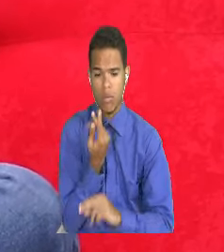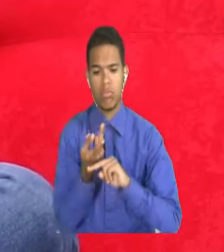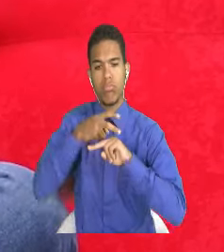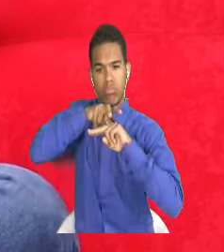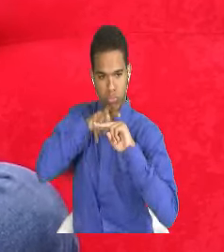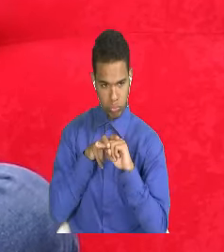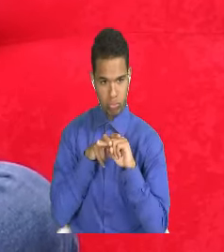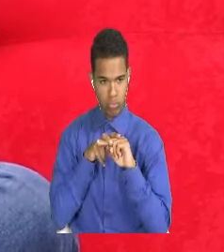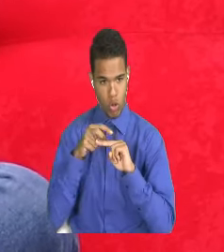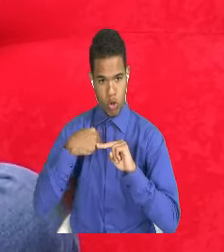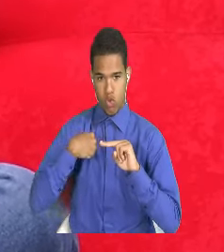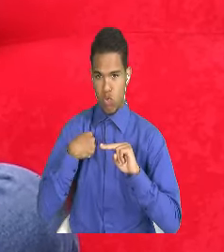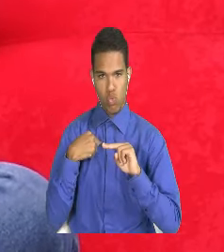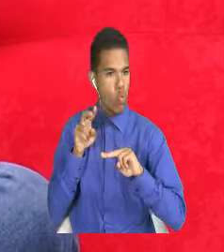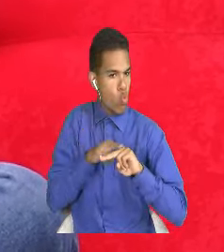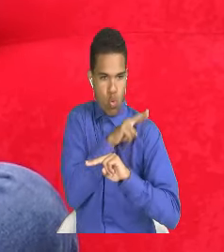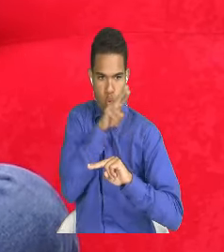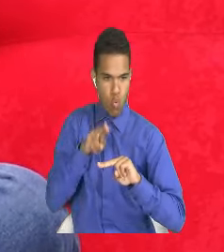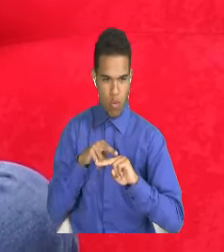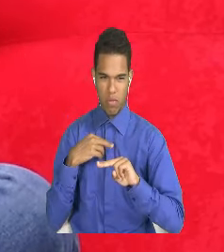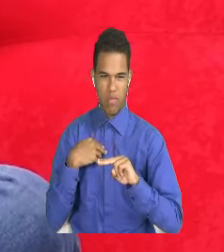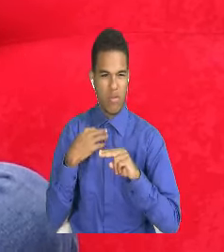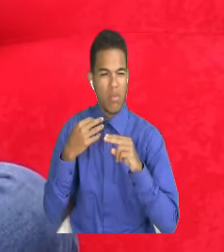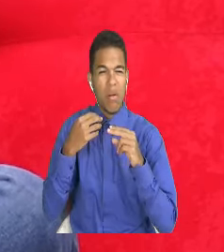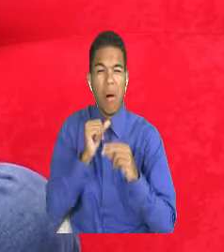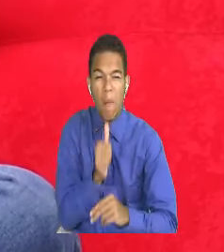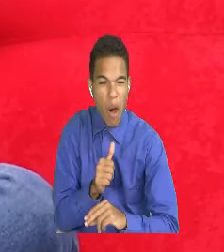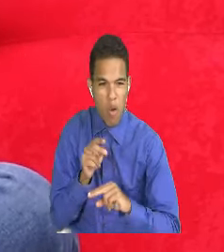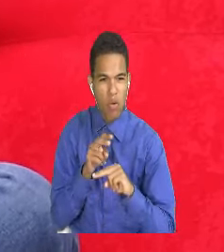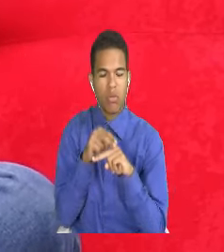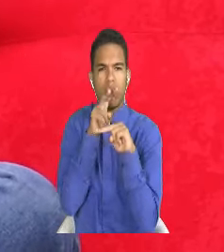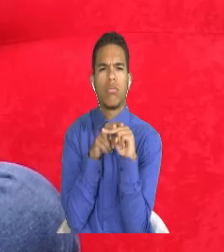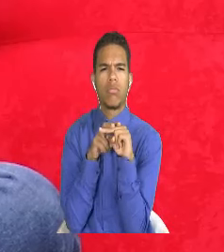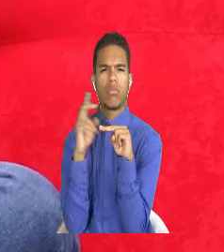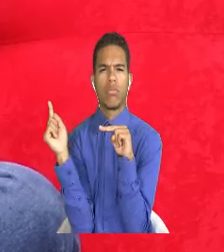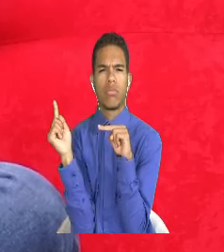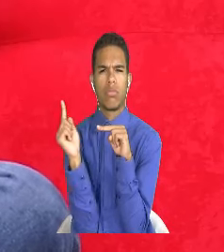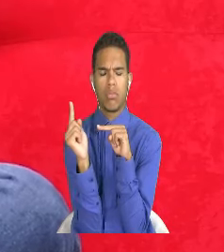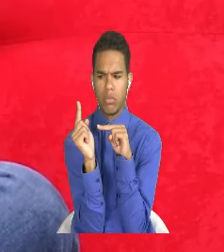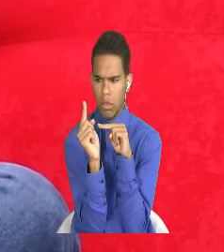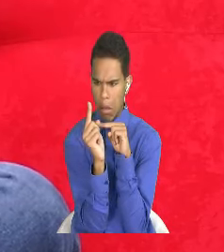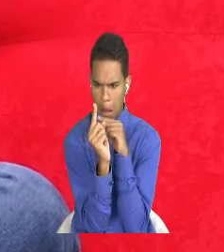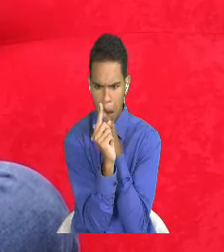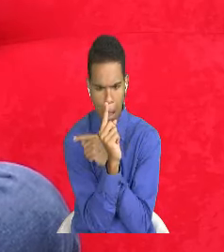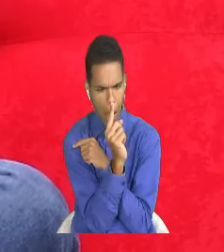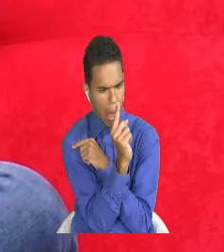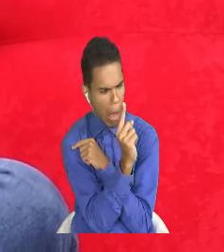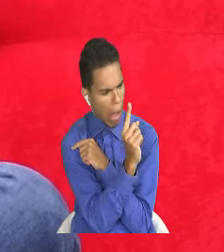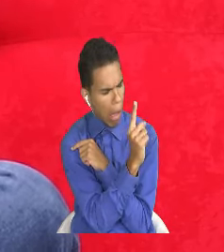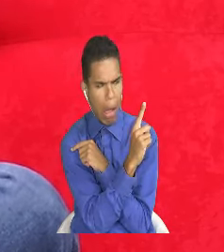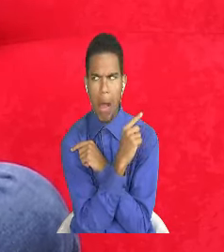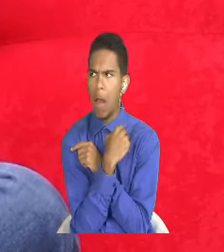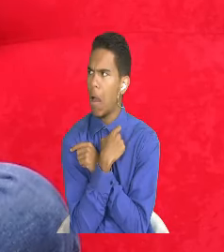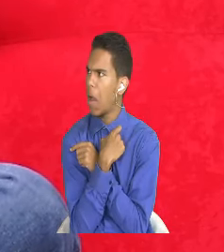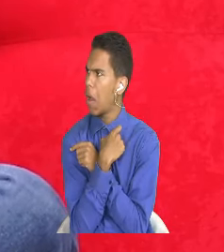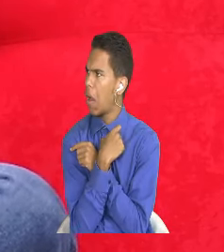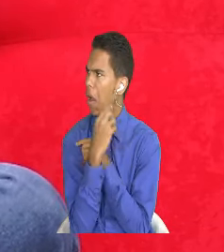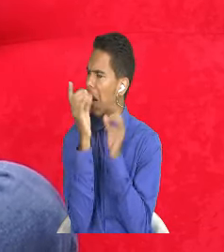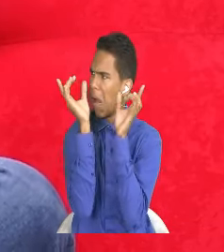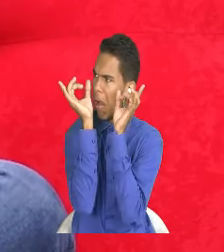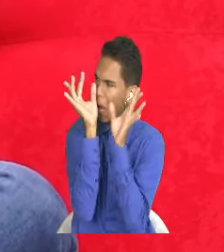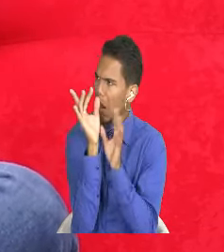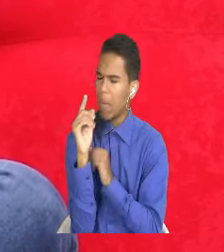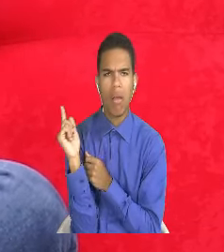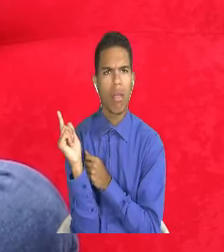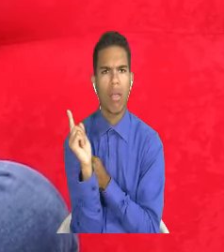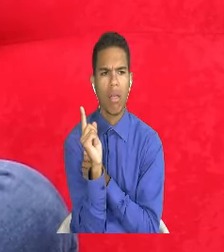grave ve el que llega grave, ve el sangrado. Lo que hicimos fue hacer una sala de urgencias pensando en el paciente, pensando en que